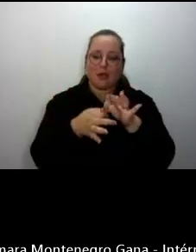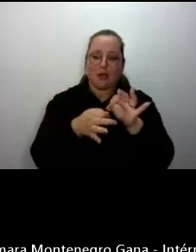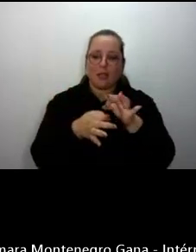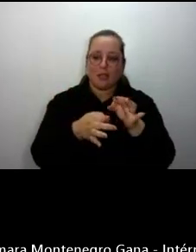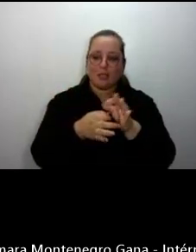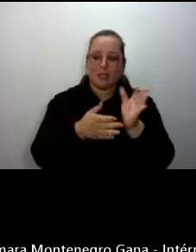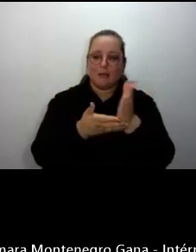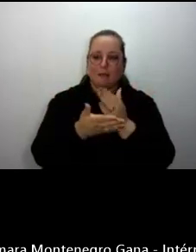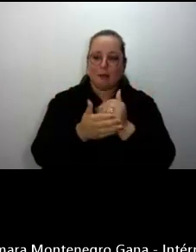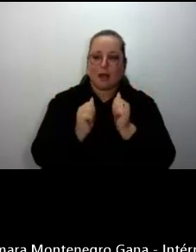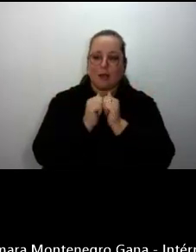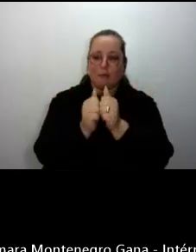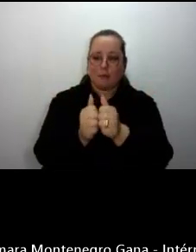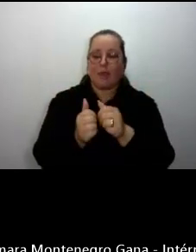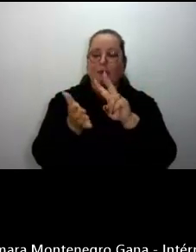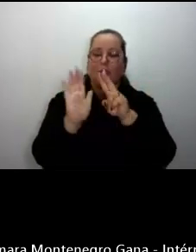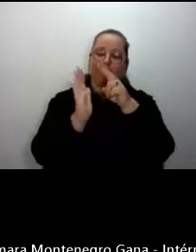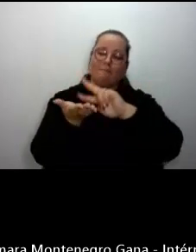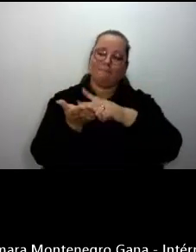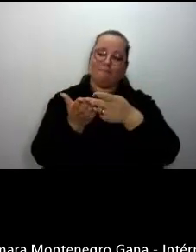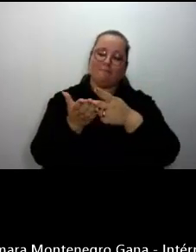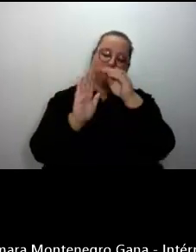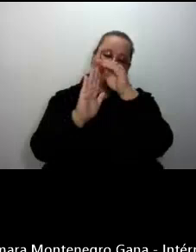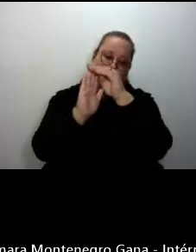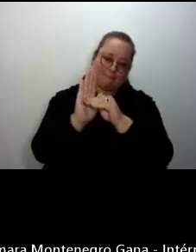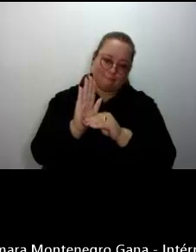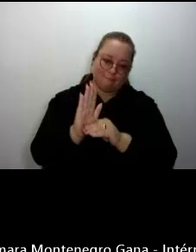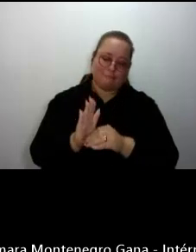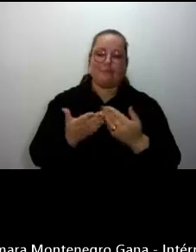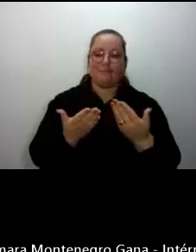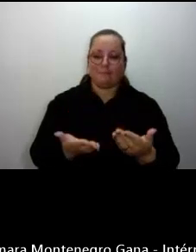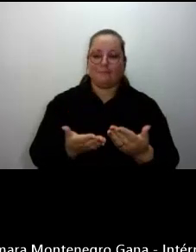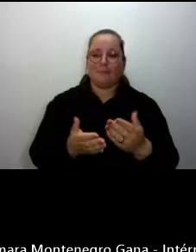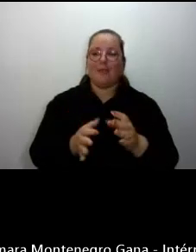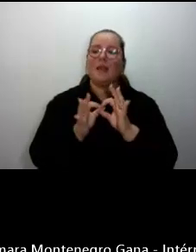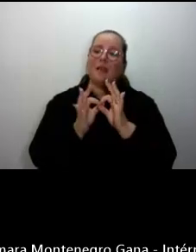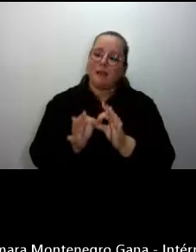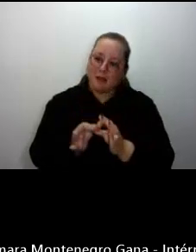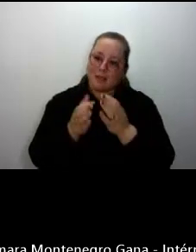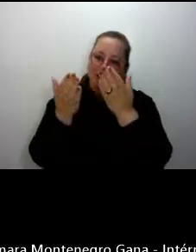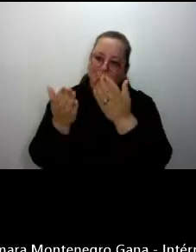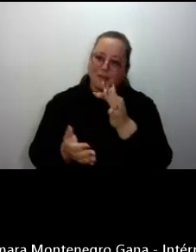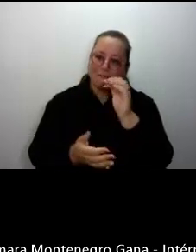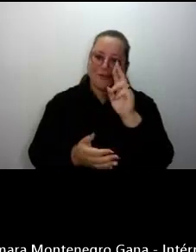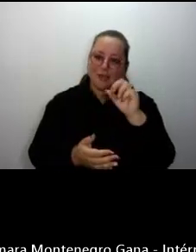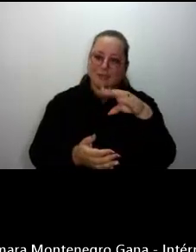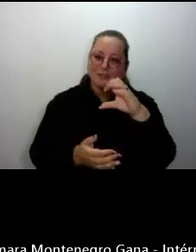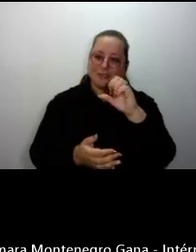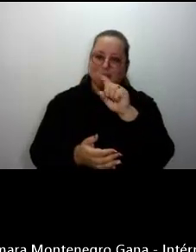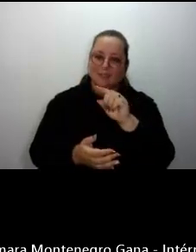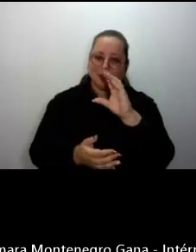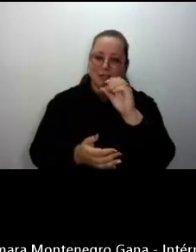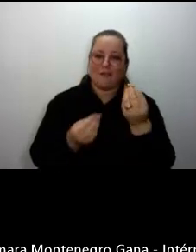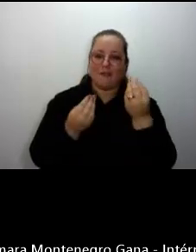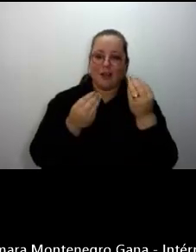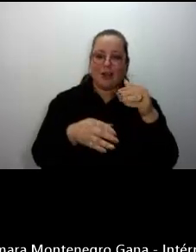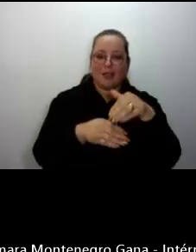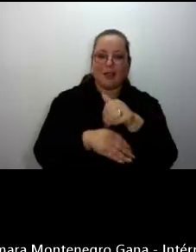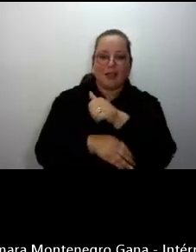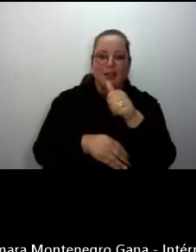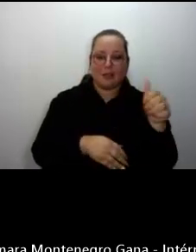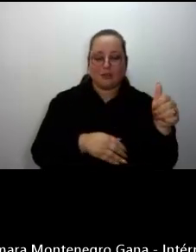Plan de Acompañamiento Emocional y Conductual. Gracias, Francisca. Buenas tardes a todos y a todas.